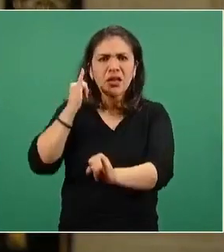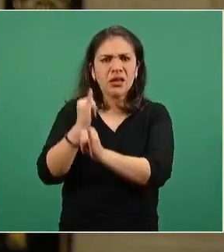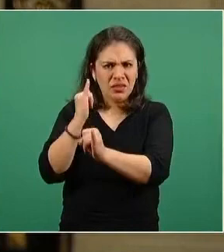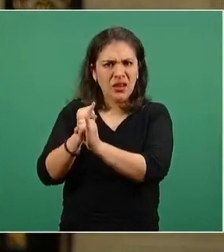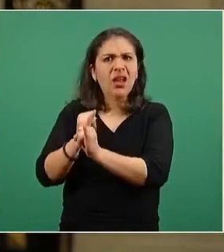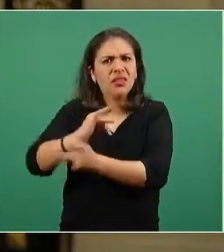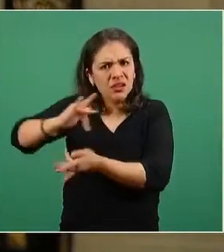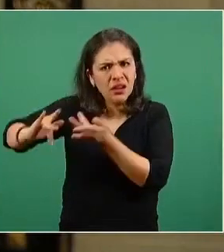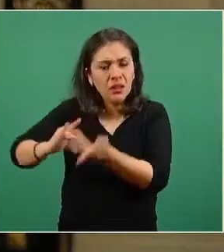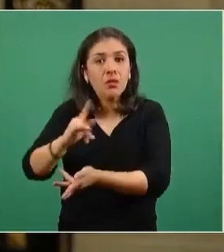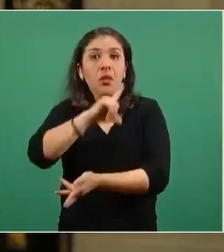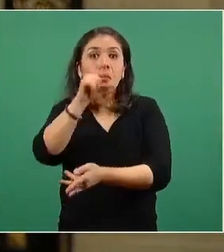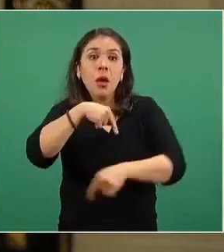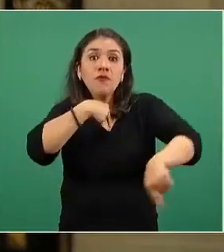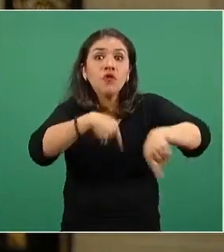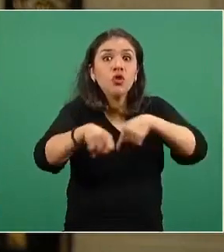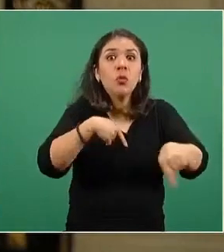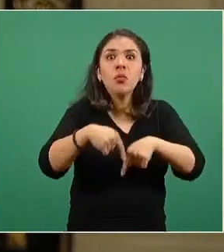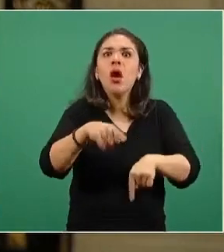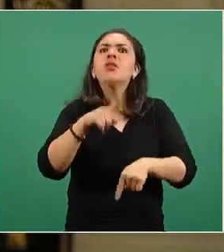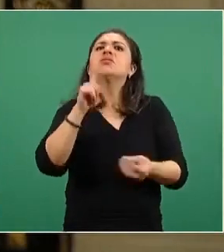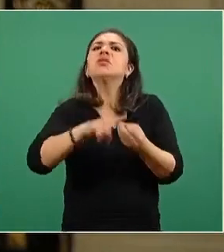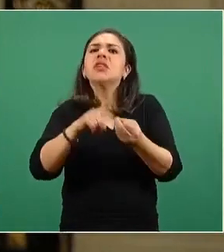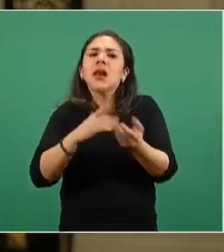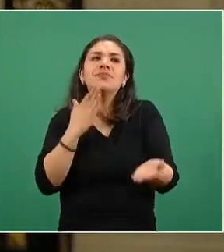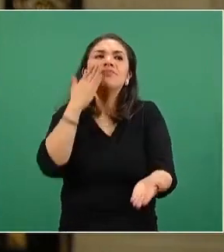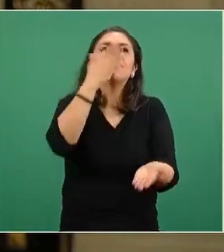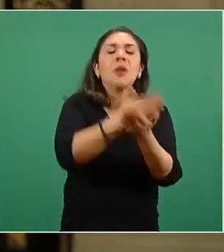y ese torneo se hizo y nunca